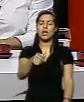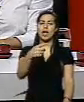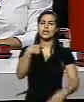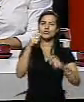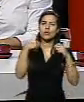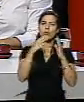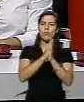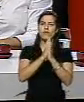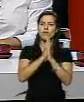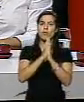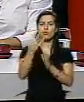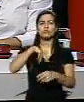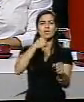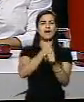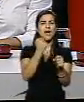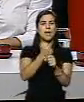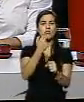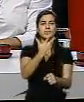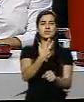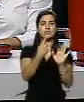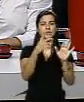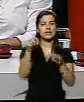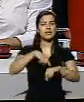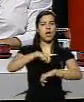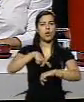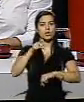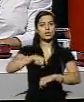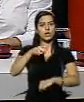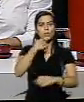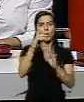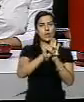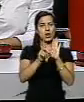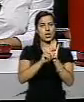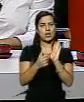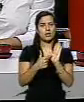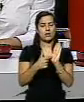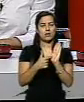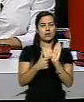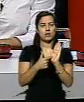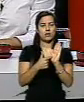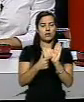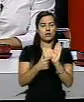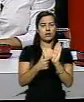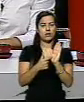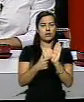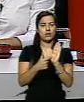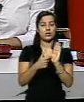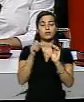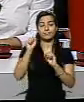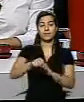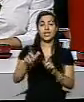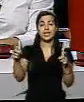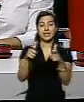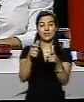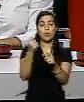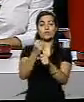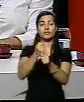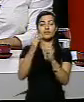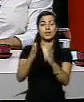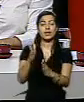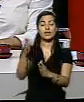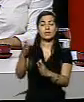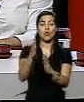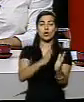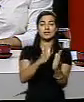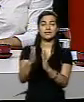por favor, los vigilantes trabajamos 360 horas. Necesitamos una ley. Bueno, en estos días, todo el equipo de compatriotas que están